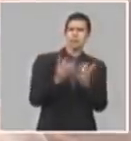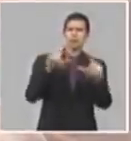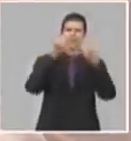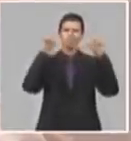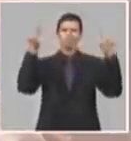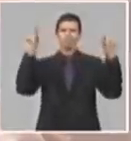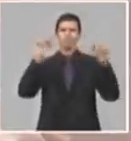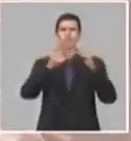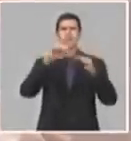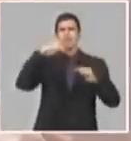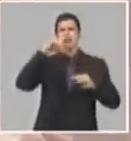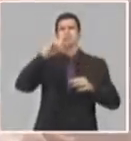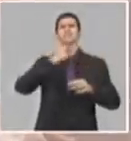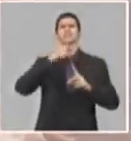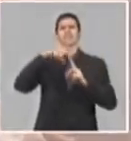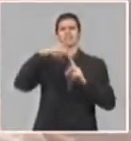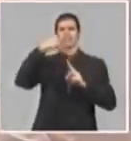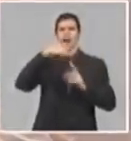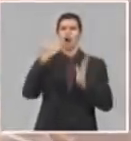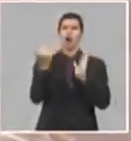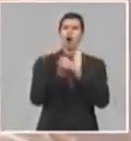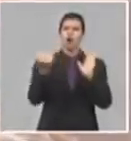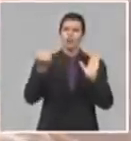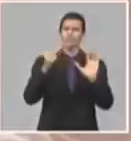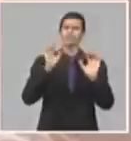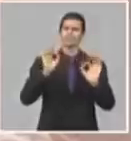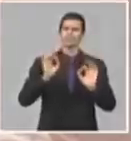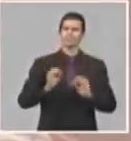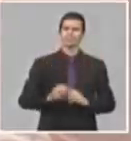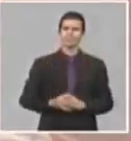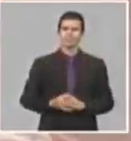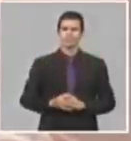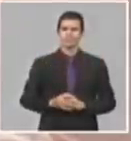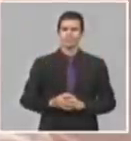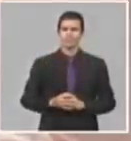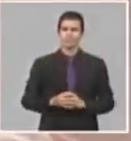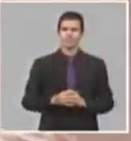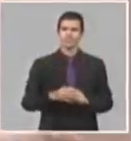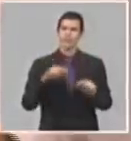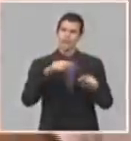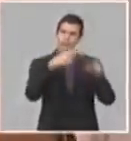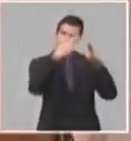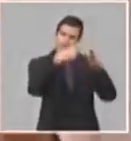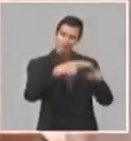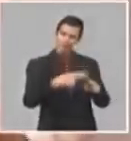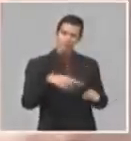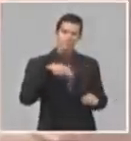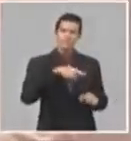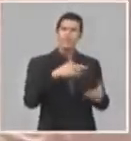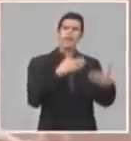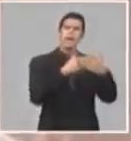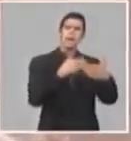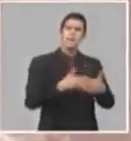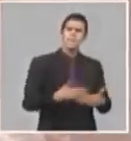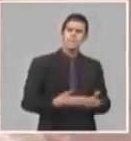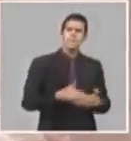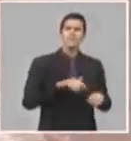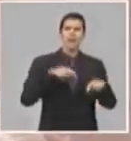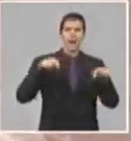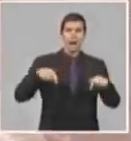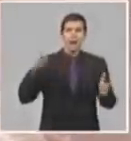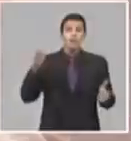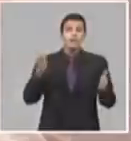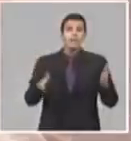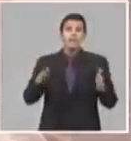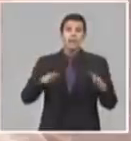bien explicados. Estas empresas ya están trabajando en prepararse para brindar estos servicios, y yo